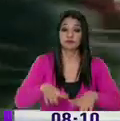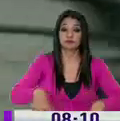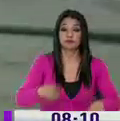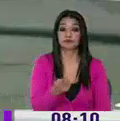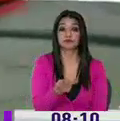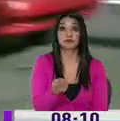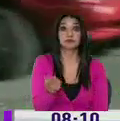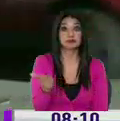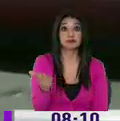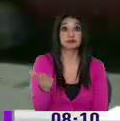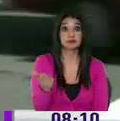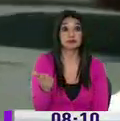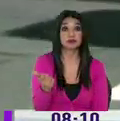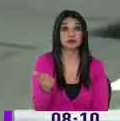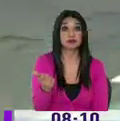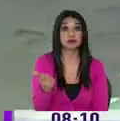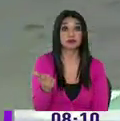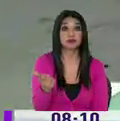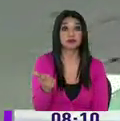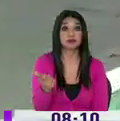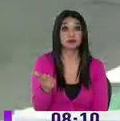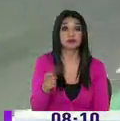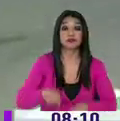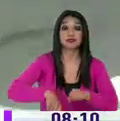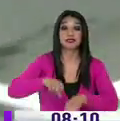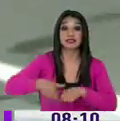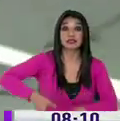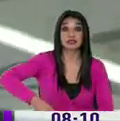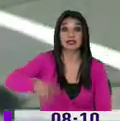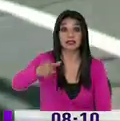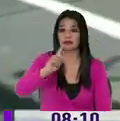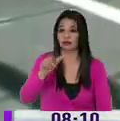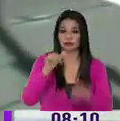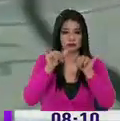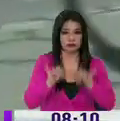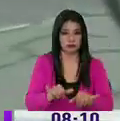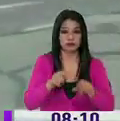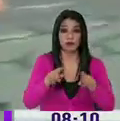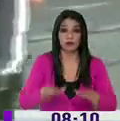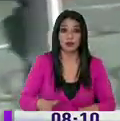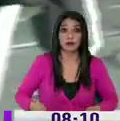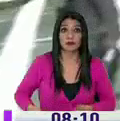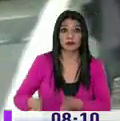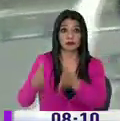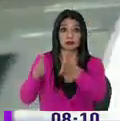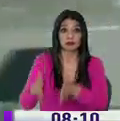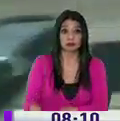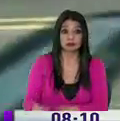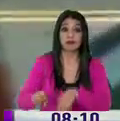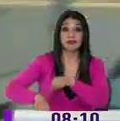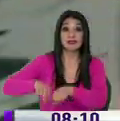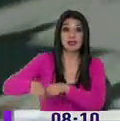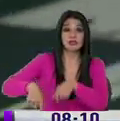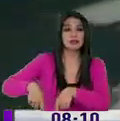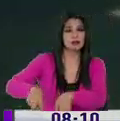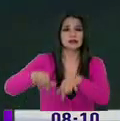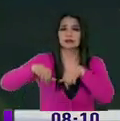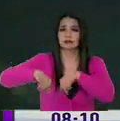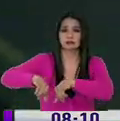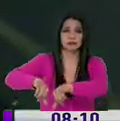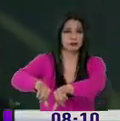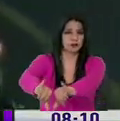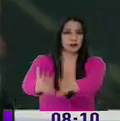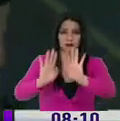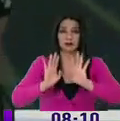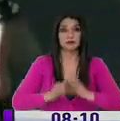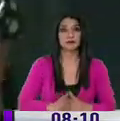quitar el paso específico para los ciclistas, se va a mantener, por ejemplo, en esta intersección que estamos viendo en imágenes, que existía ya la